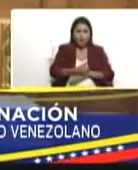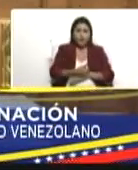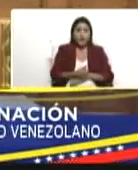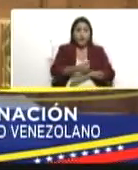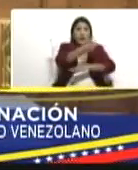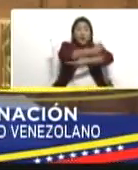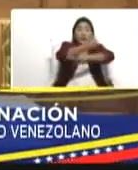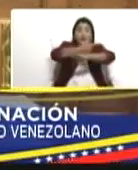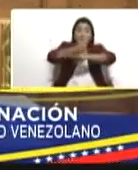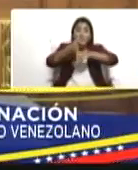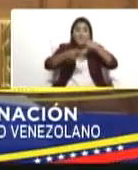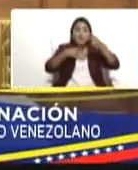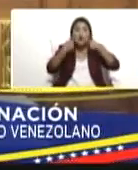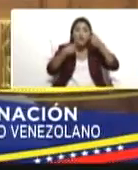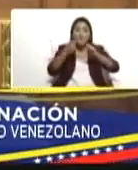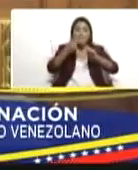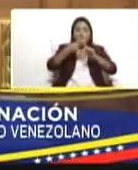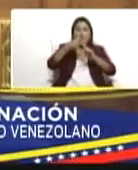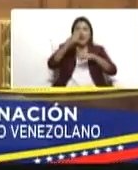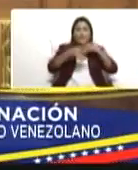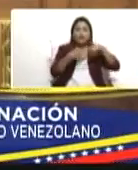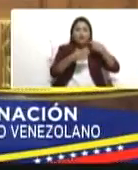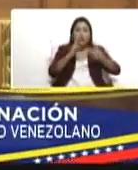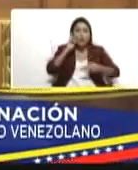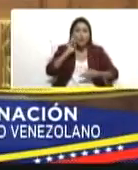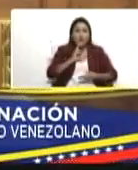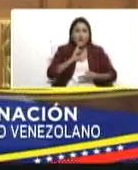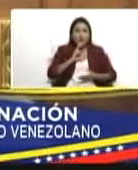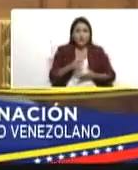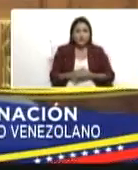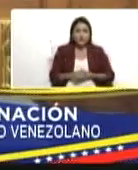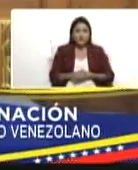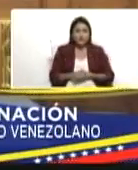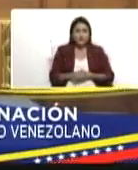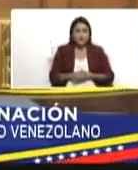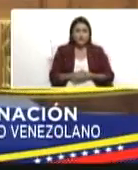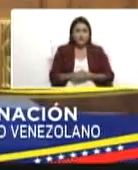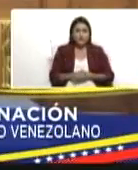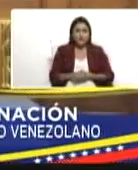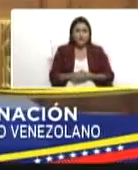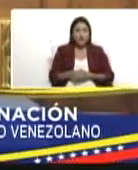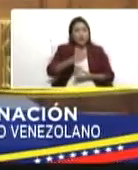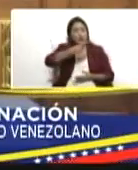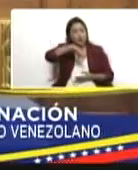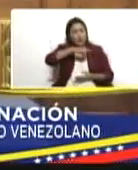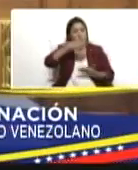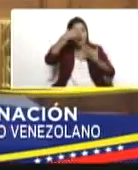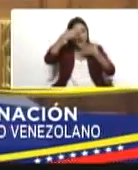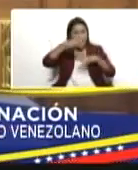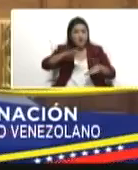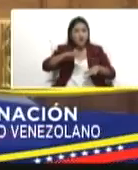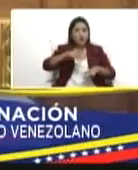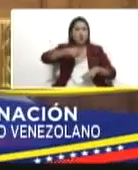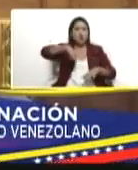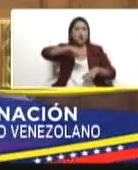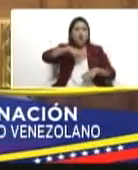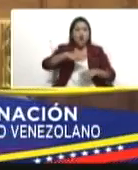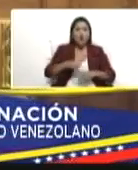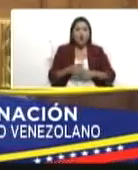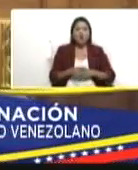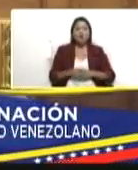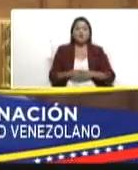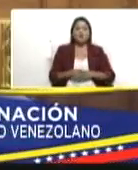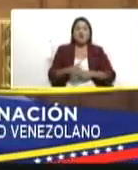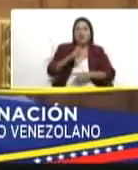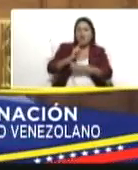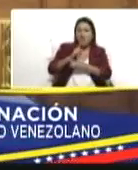político y a la Revolución bolivariana de supuestamente éramos neoliberales y teníamos una